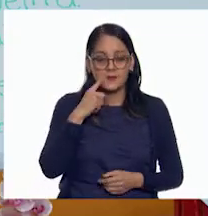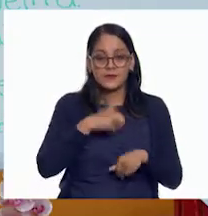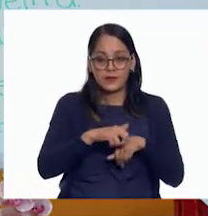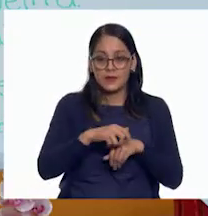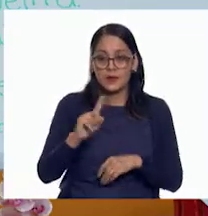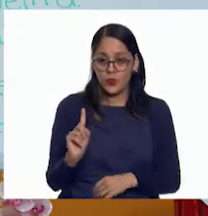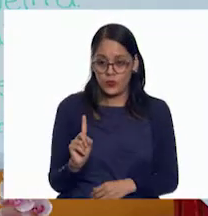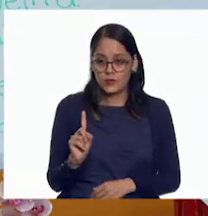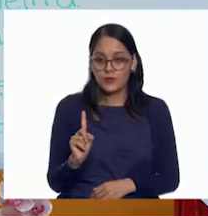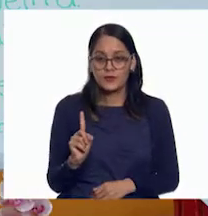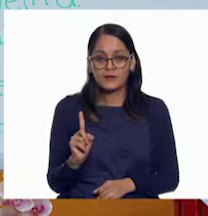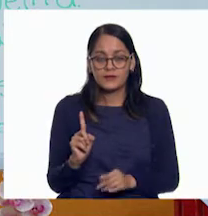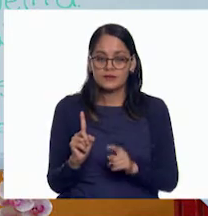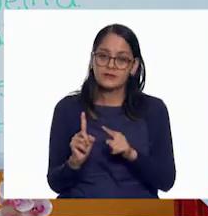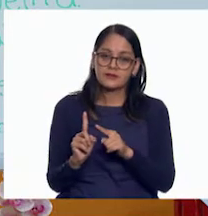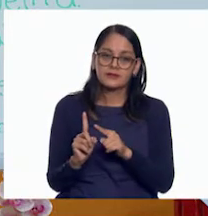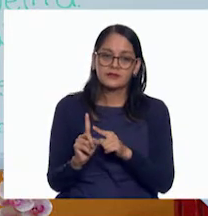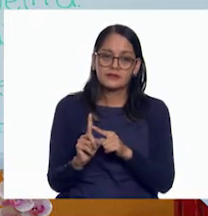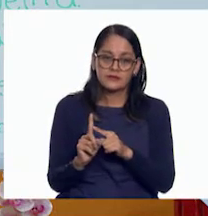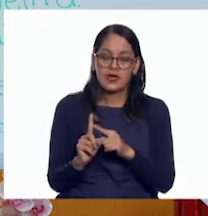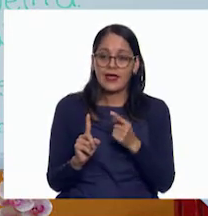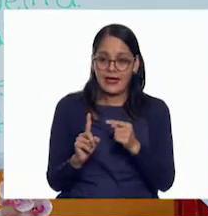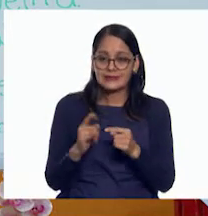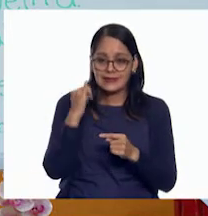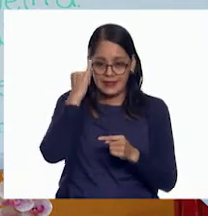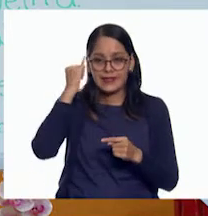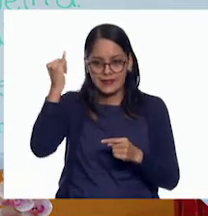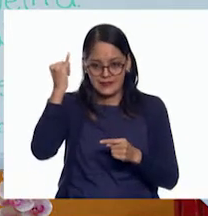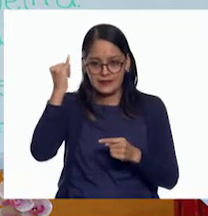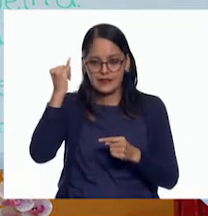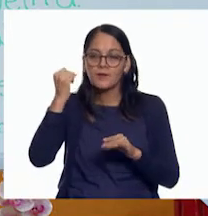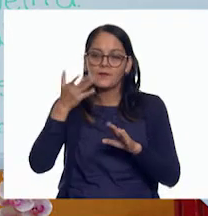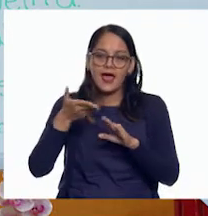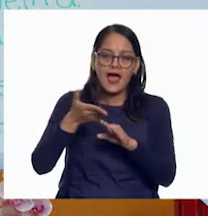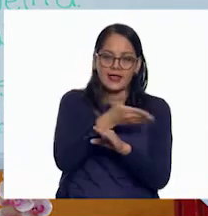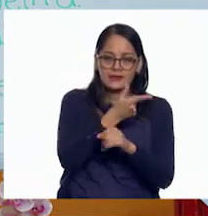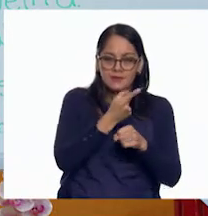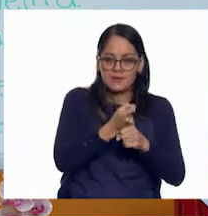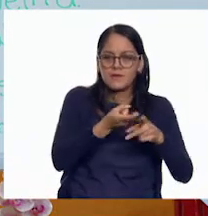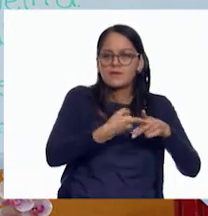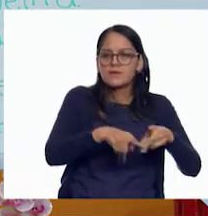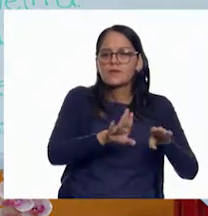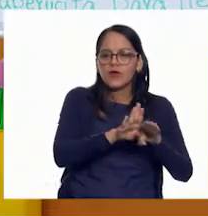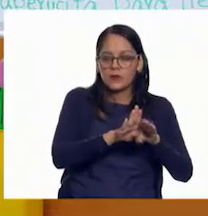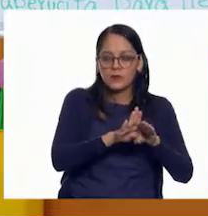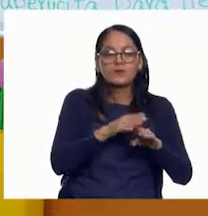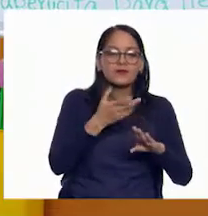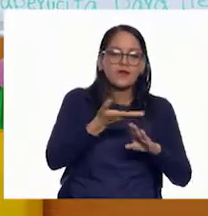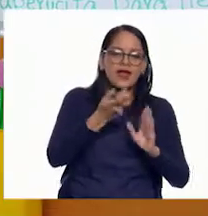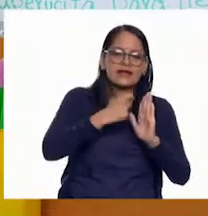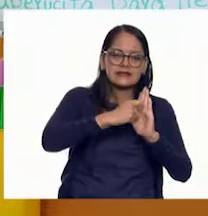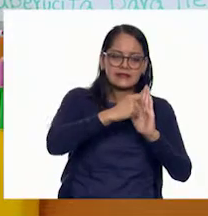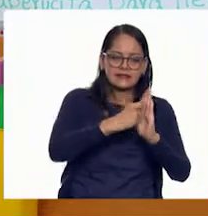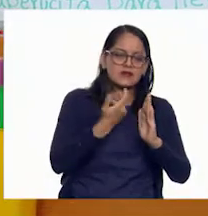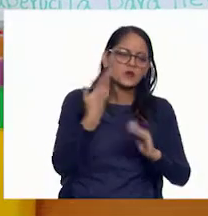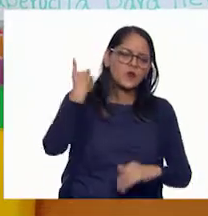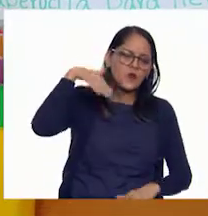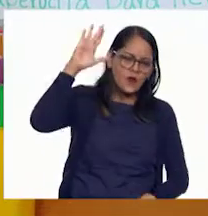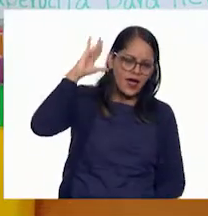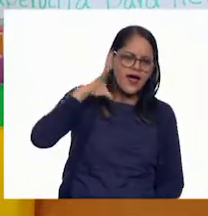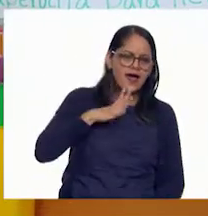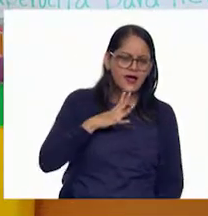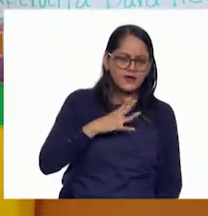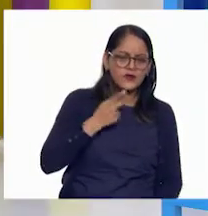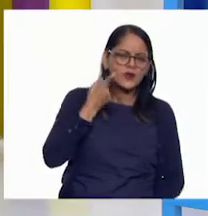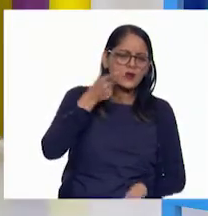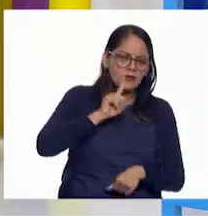1, antes de escribir esta idea 1, entonces, había una vez, Claro. y continuamos con lo que nos están Una mencionando. niña